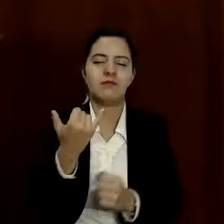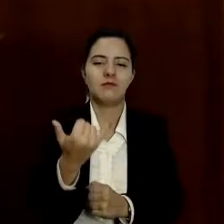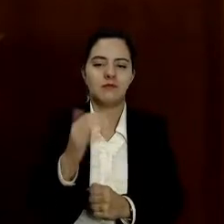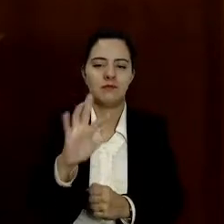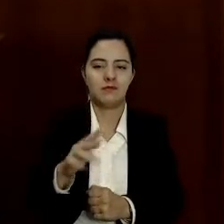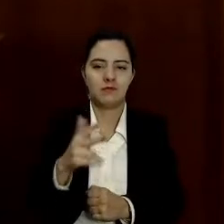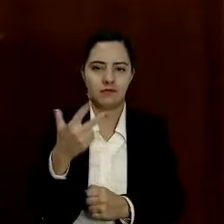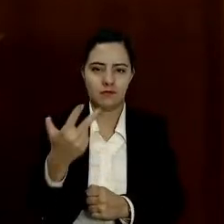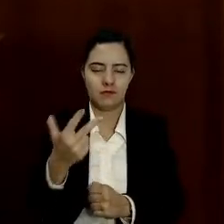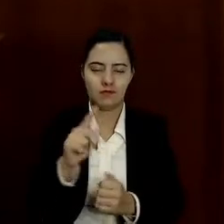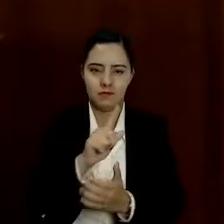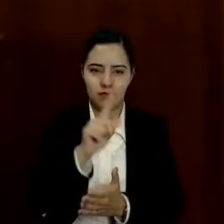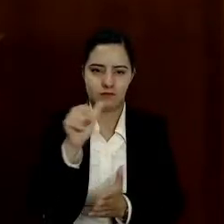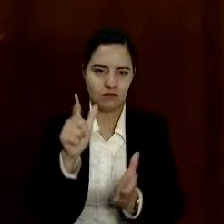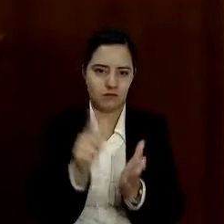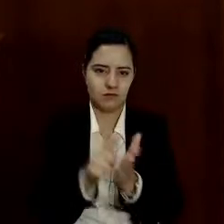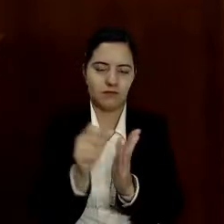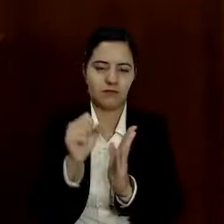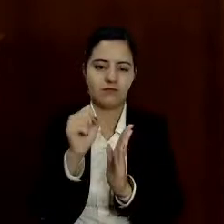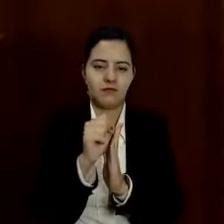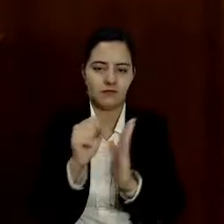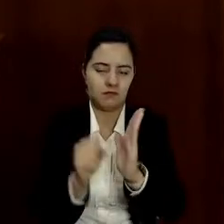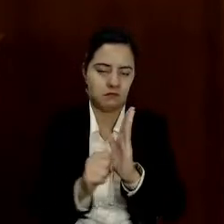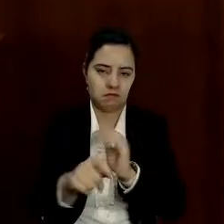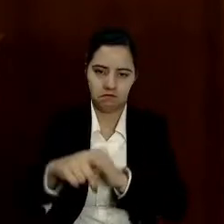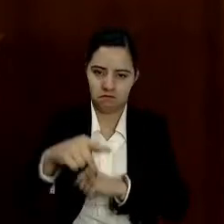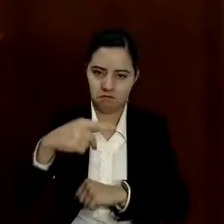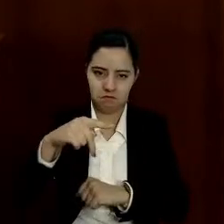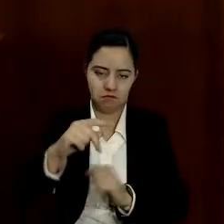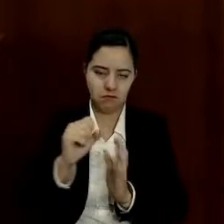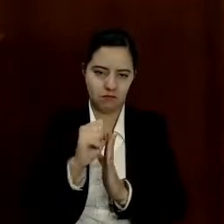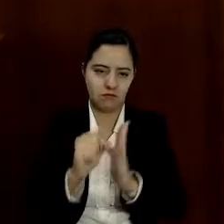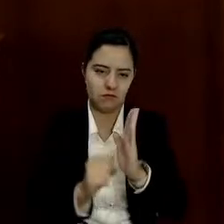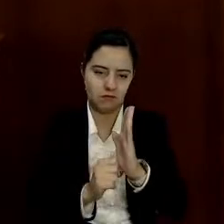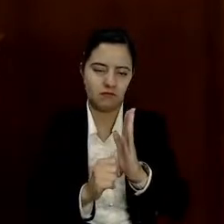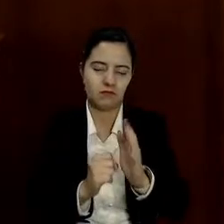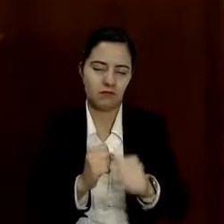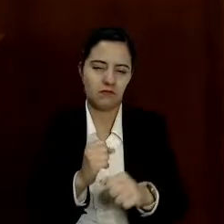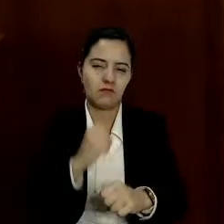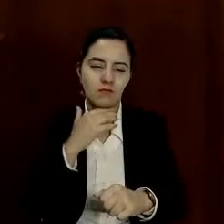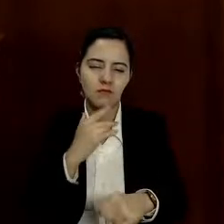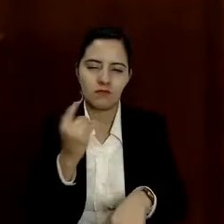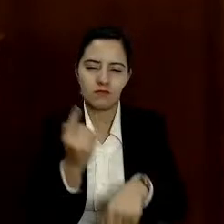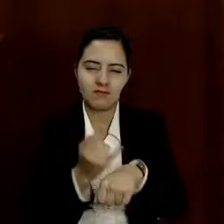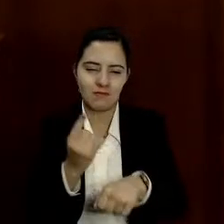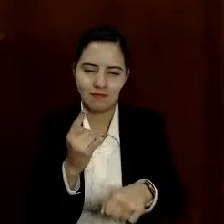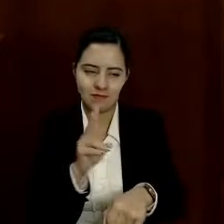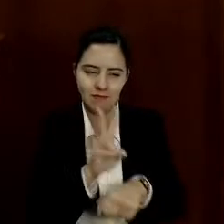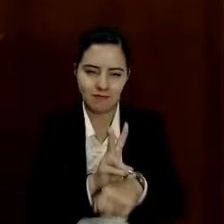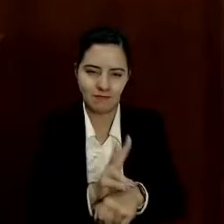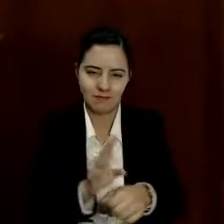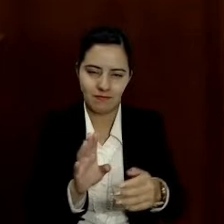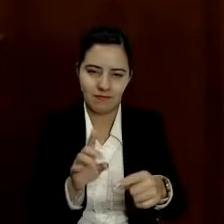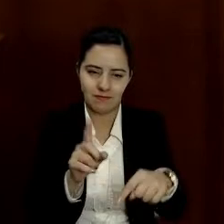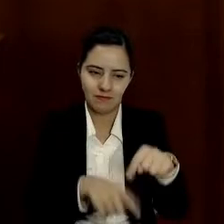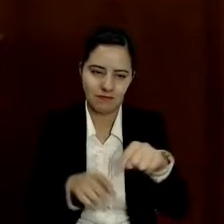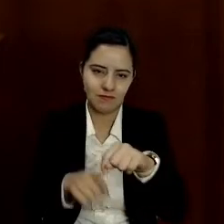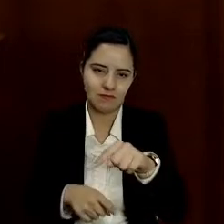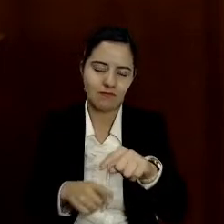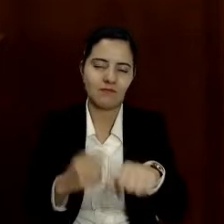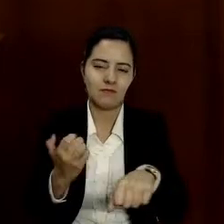la propia ley del Sistema Anticorrupción del Estado de México y municipios. Segundo, se